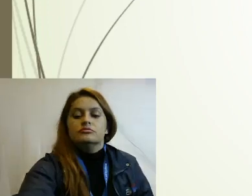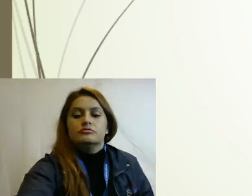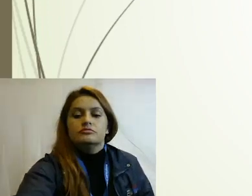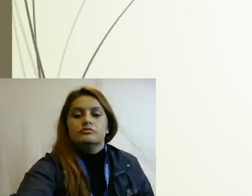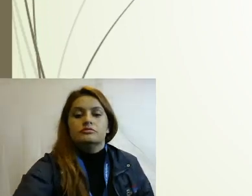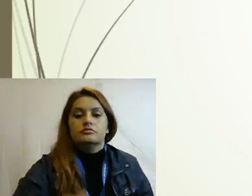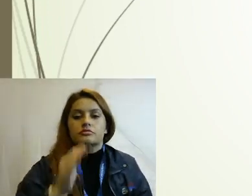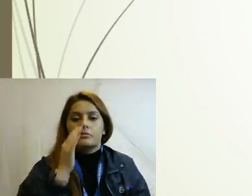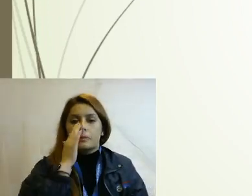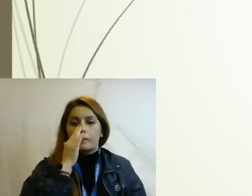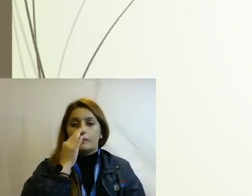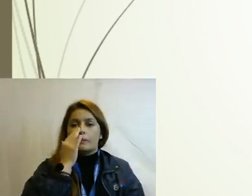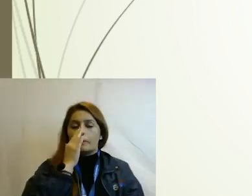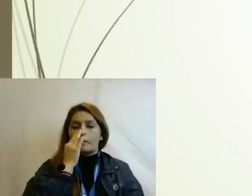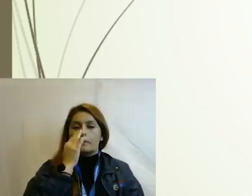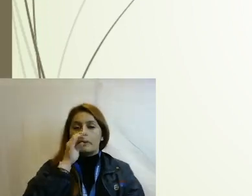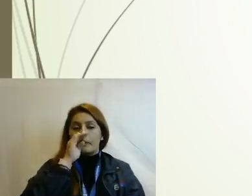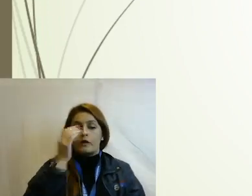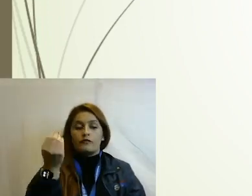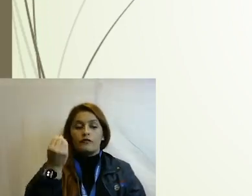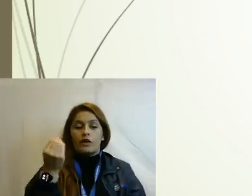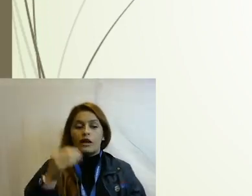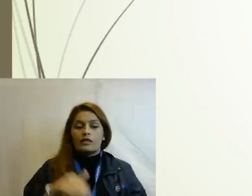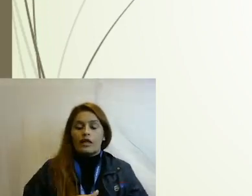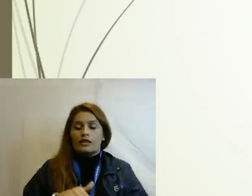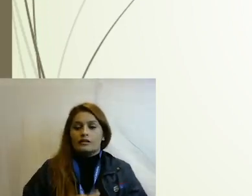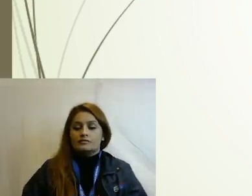Buenas tardes, directora. Buenas tardes.